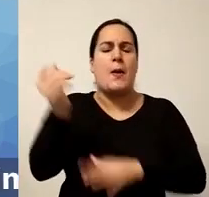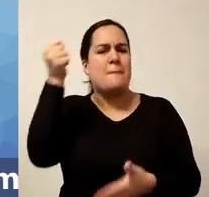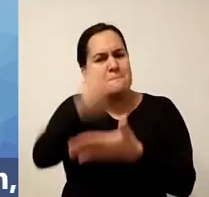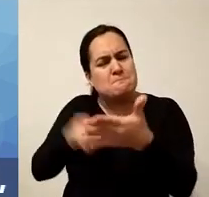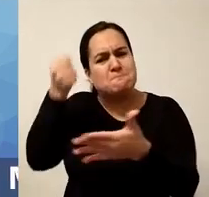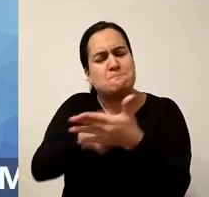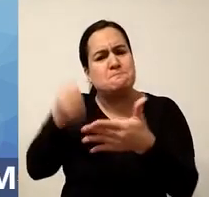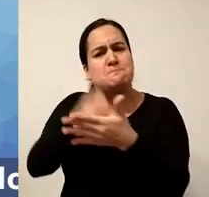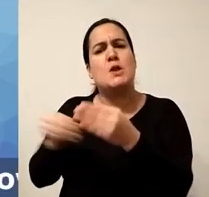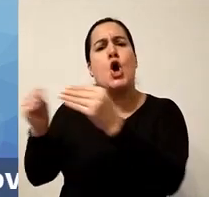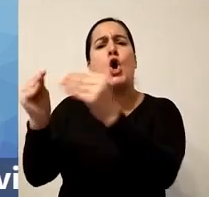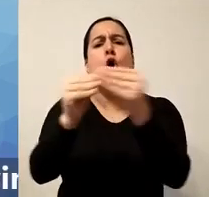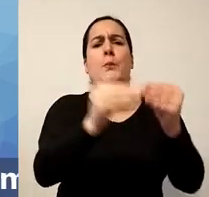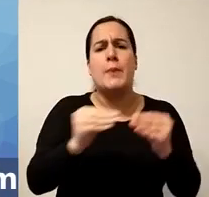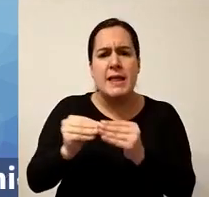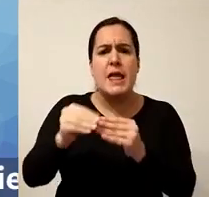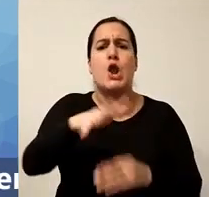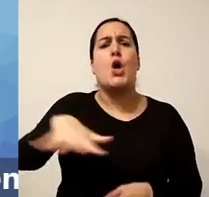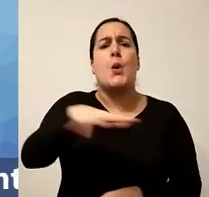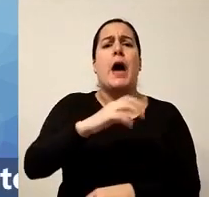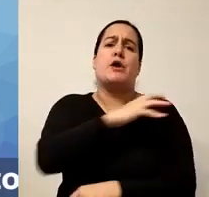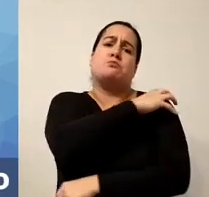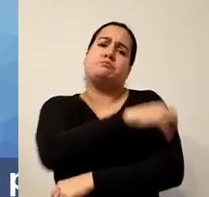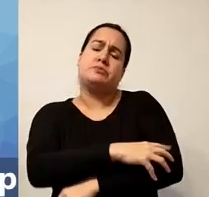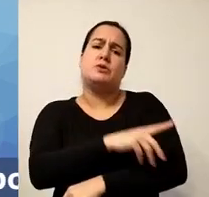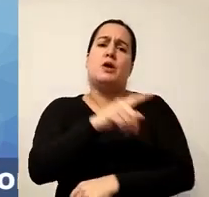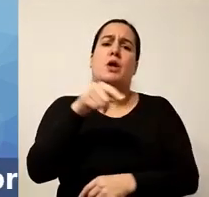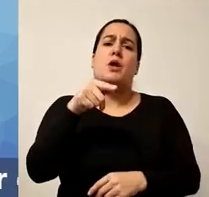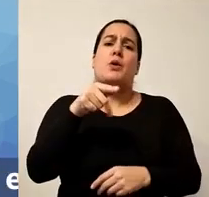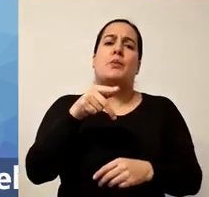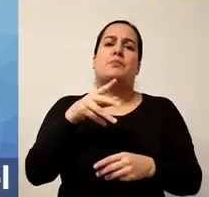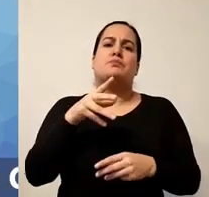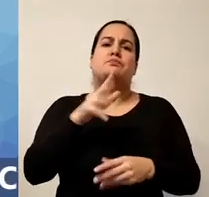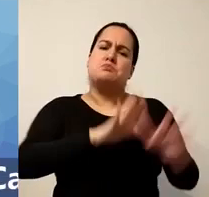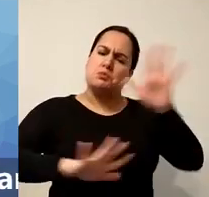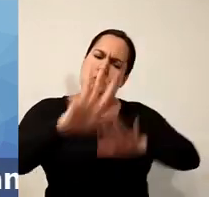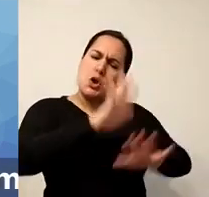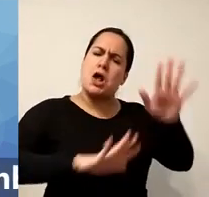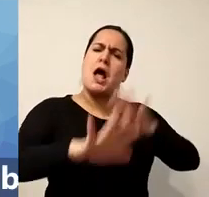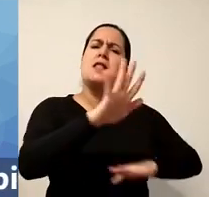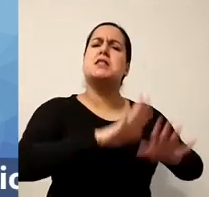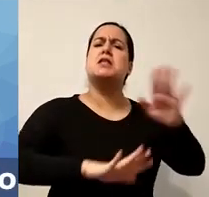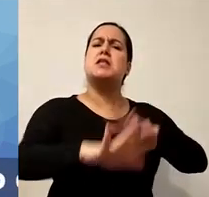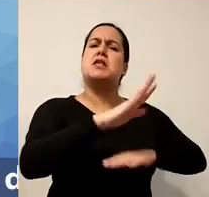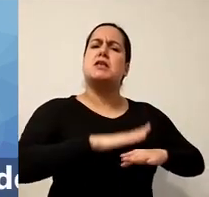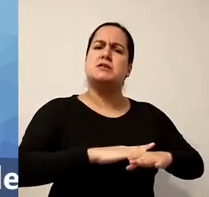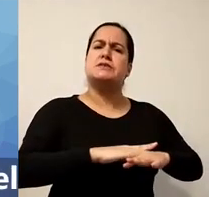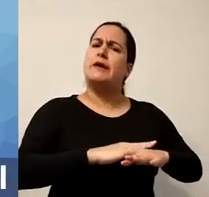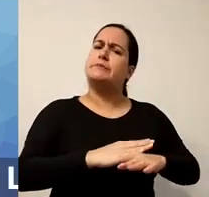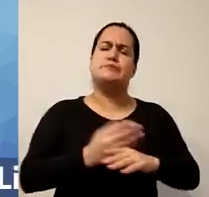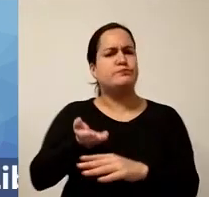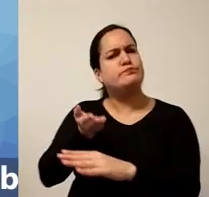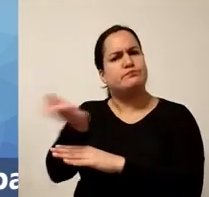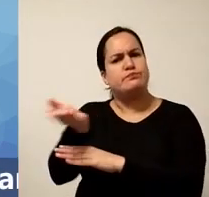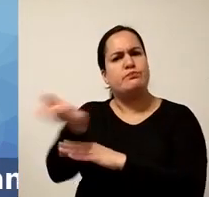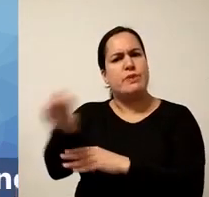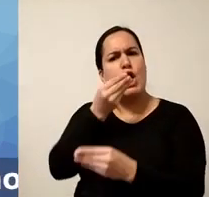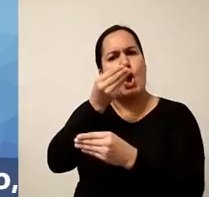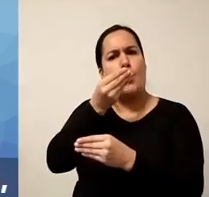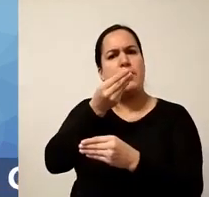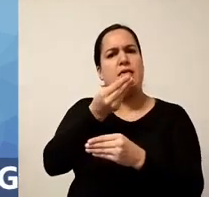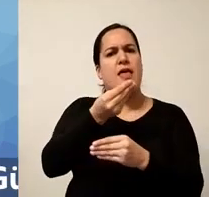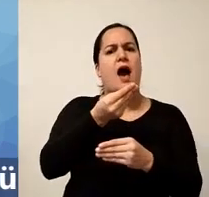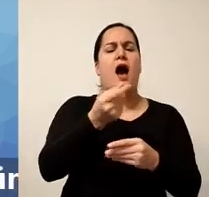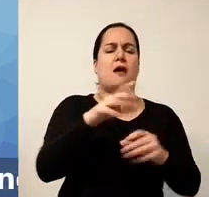rosario los compañeros de la cicop de ute s de córdoba de los hospitales de acá de la ciudad de todo el país